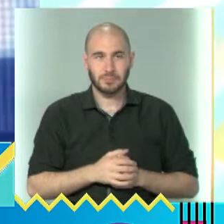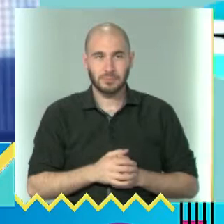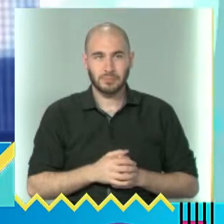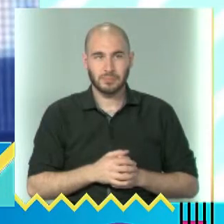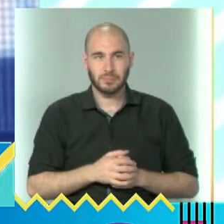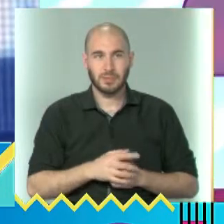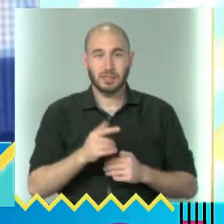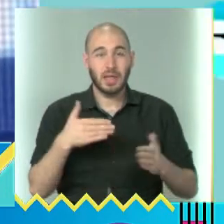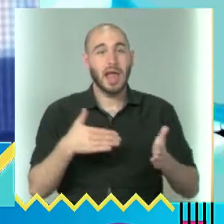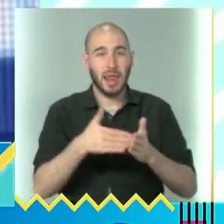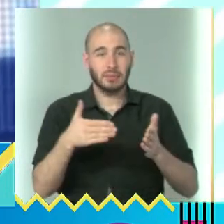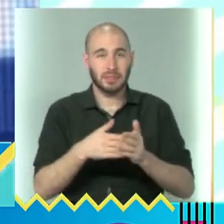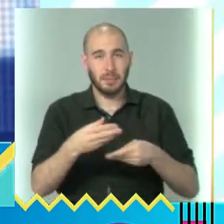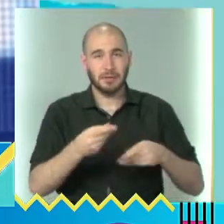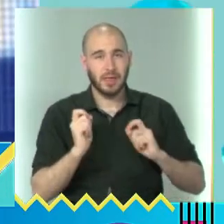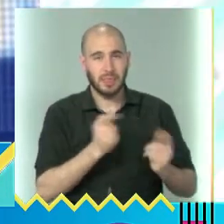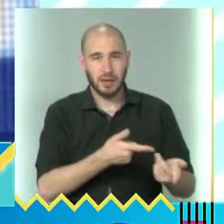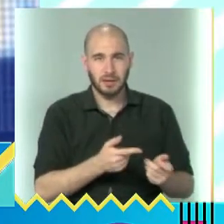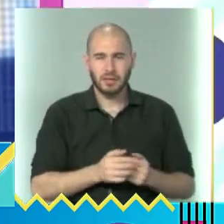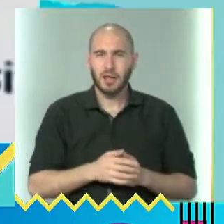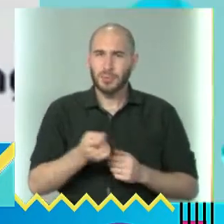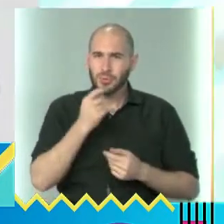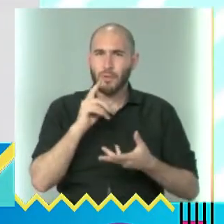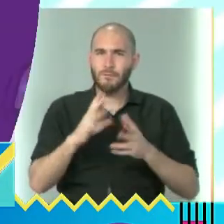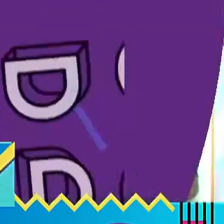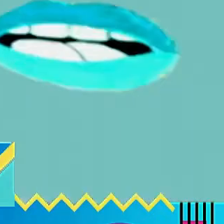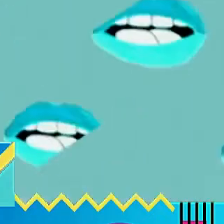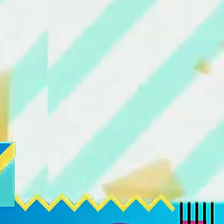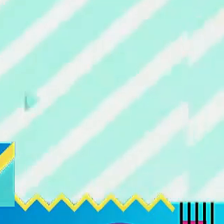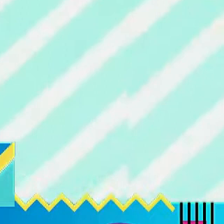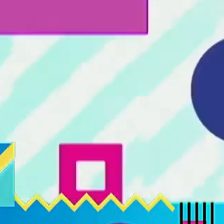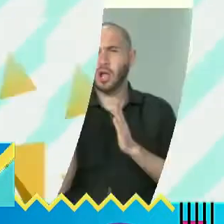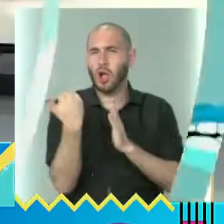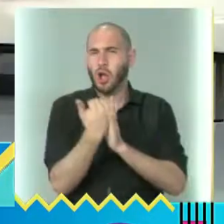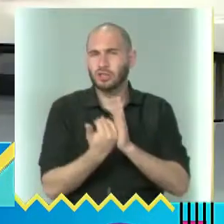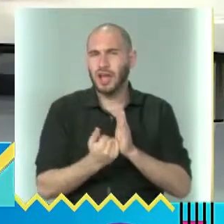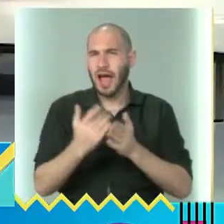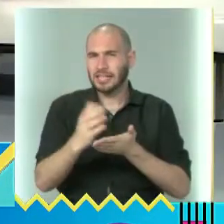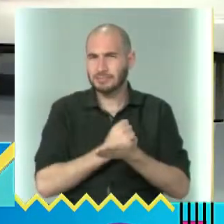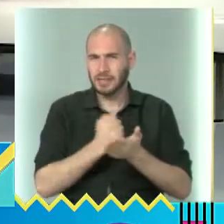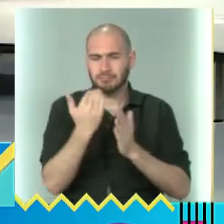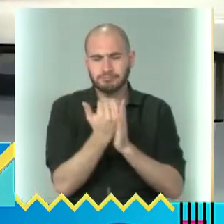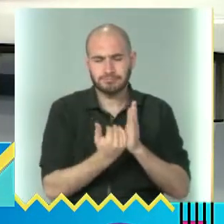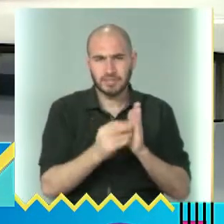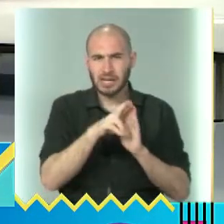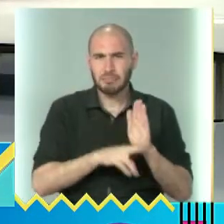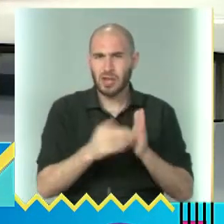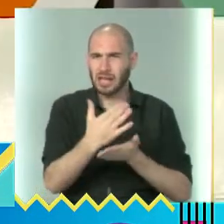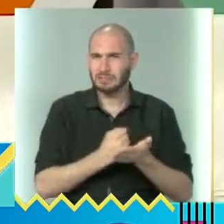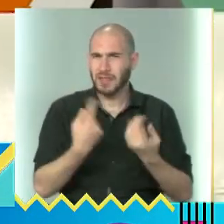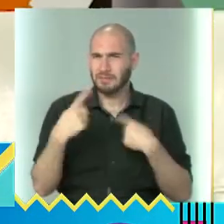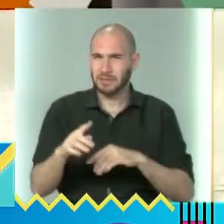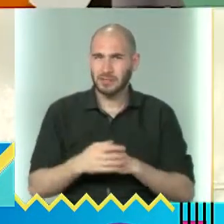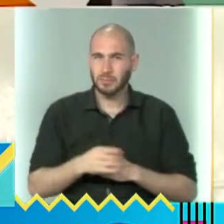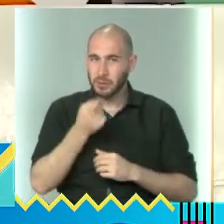ponga límites a las empresas. Nico, ¿podría existir otra manera de aceptar estas condiciones, estos términos y condiciones de las aplicaciones, por ejemplo? Si